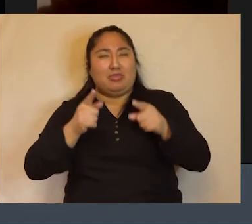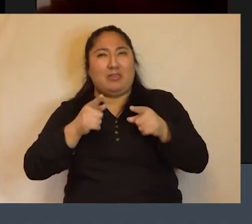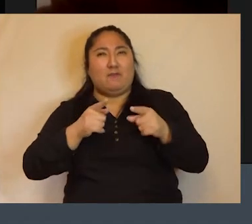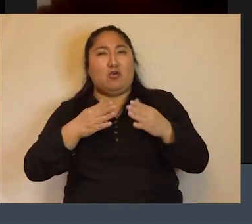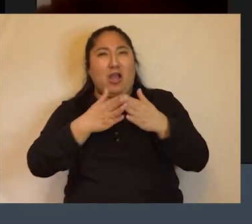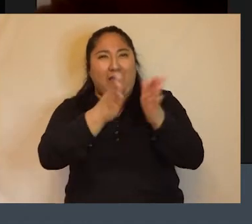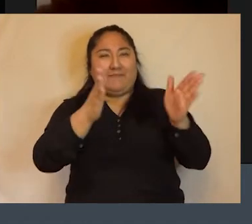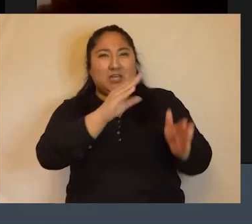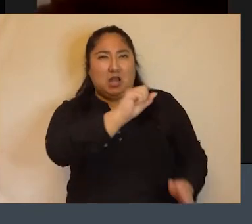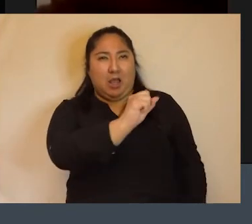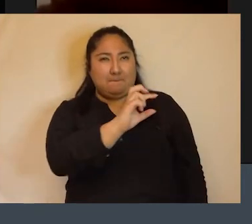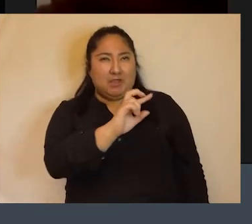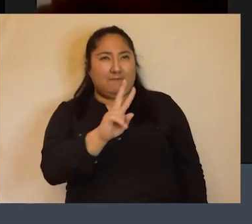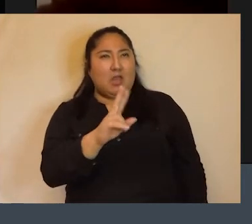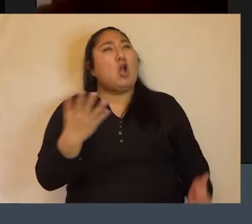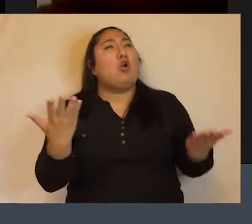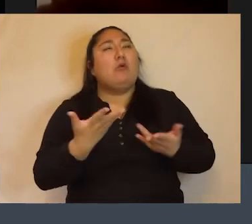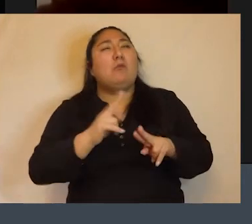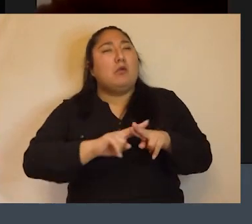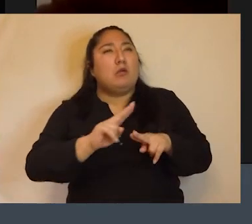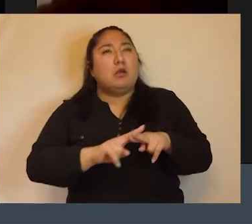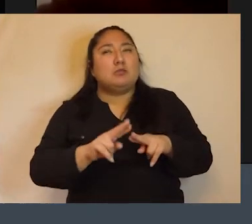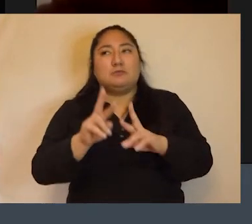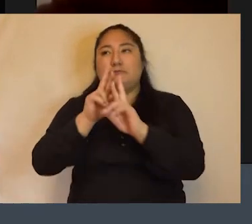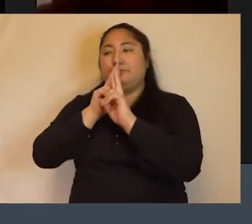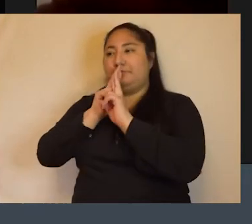pesos? ¿Debo abrir una APB?